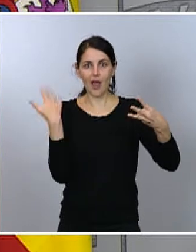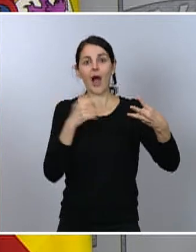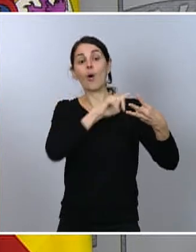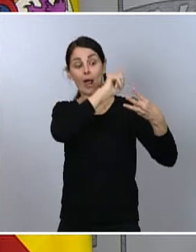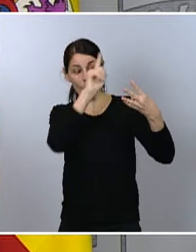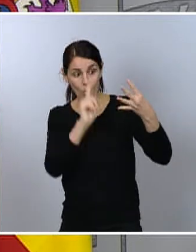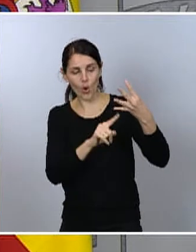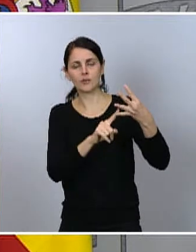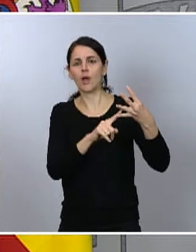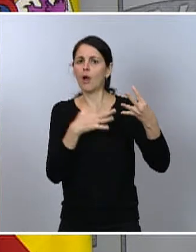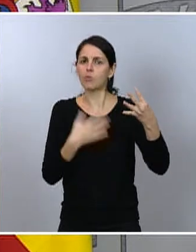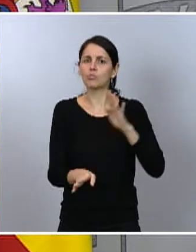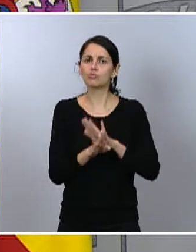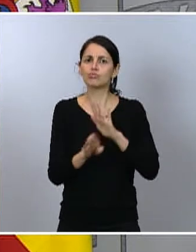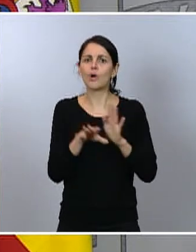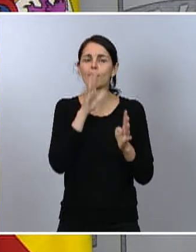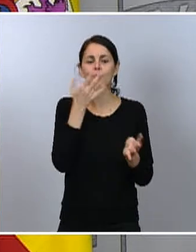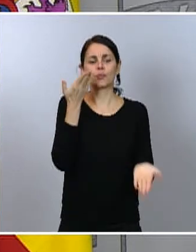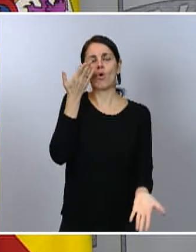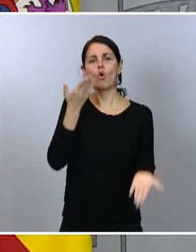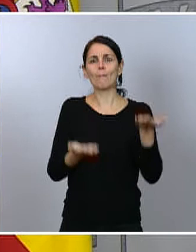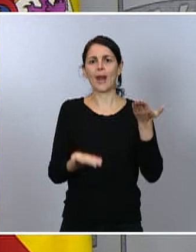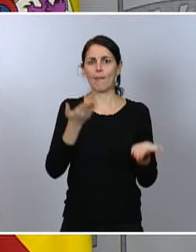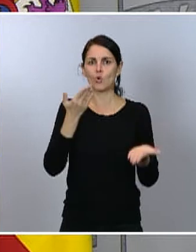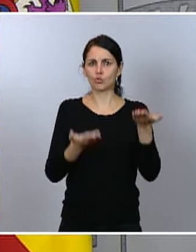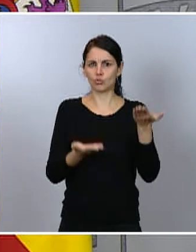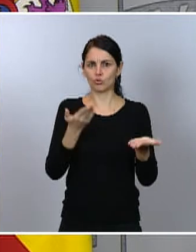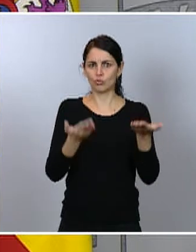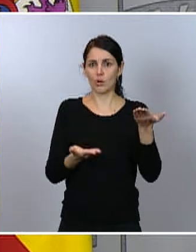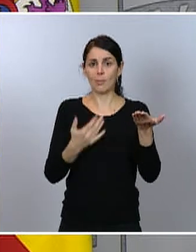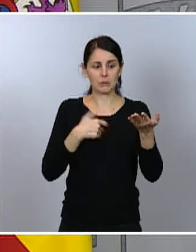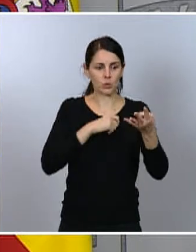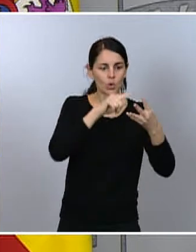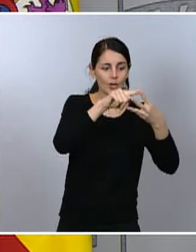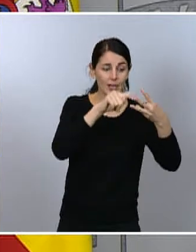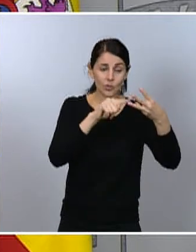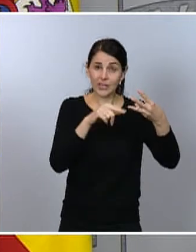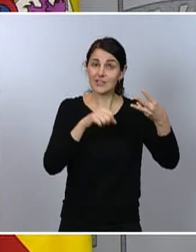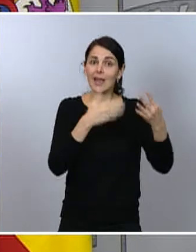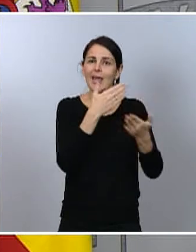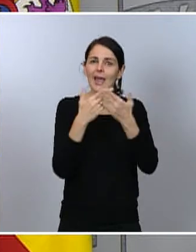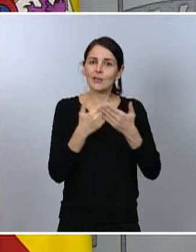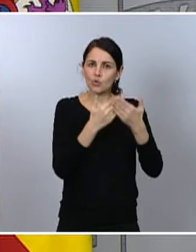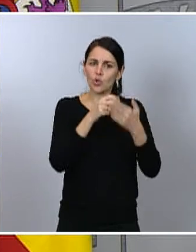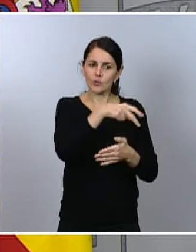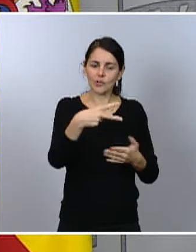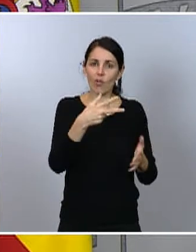los comparamos para hacer las correcciones, realmente se corrigió muy poco y siguió siendo el mismo número